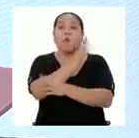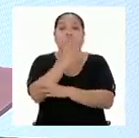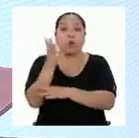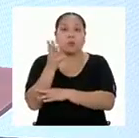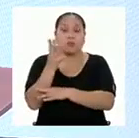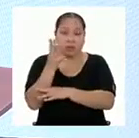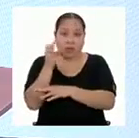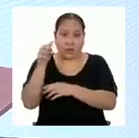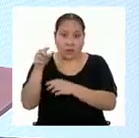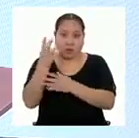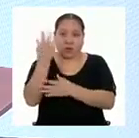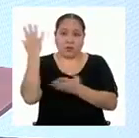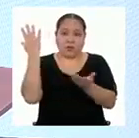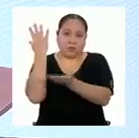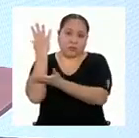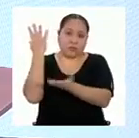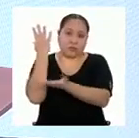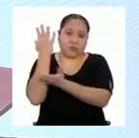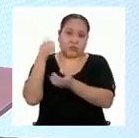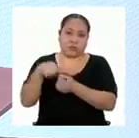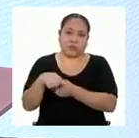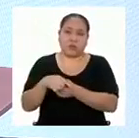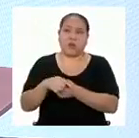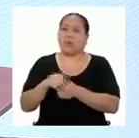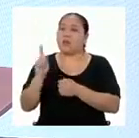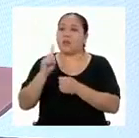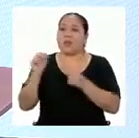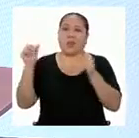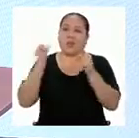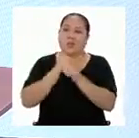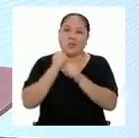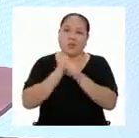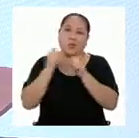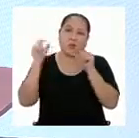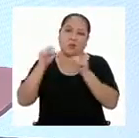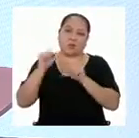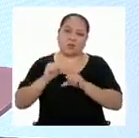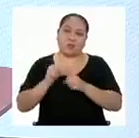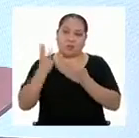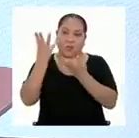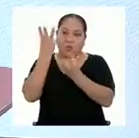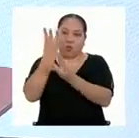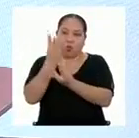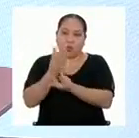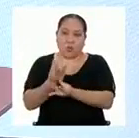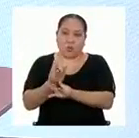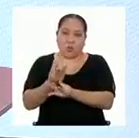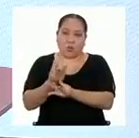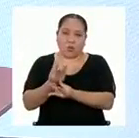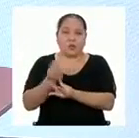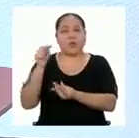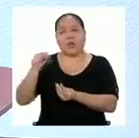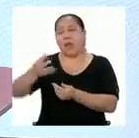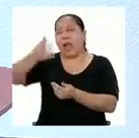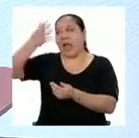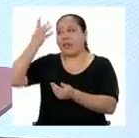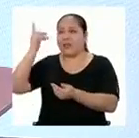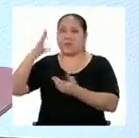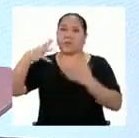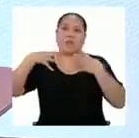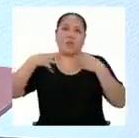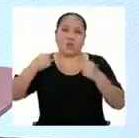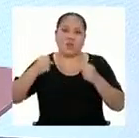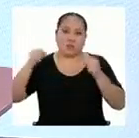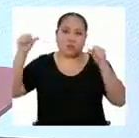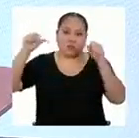ya no funciona bien. Una pena. Se convierte en una versión reducida de lo que solía ser, y su salud disminuye hasta